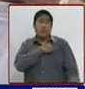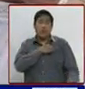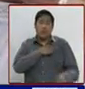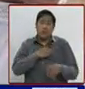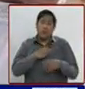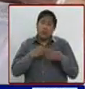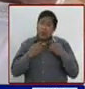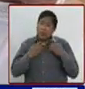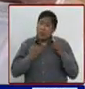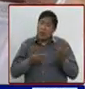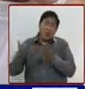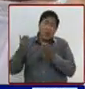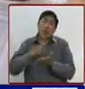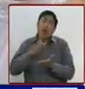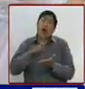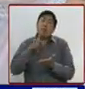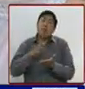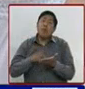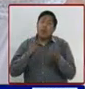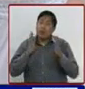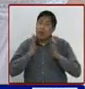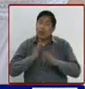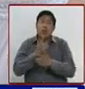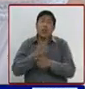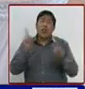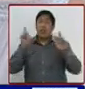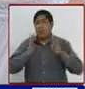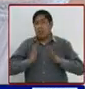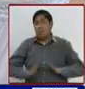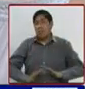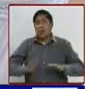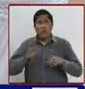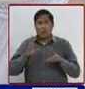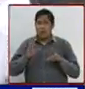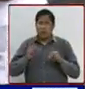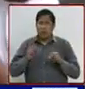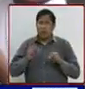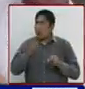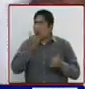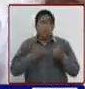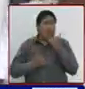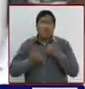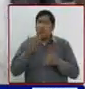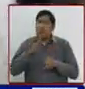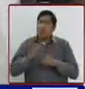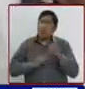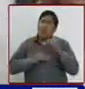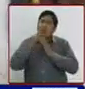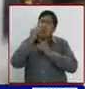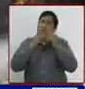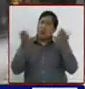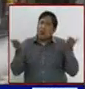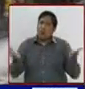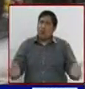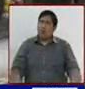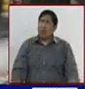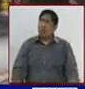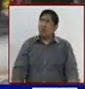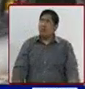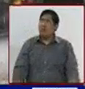la plaza a nuestros hijos, de ir con nuestros niños, que ahora no tenemos que ir porque hacen una mala obra.